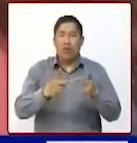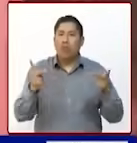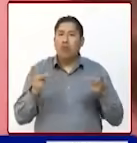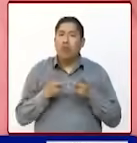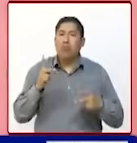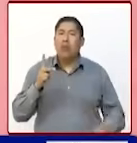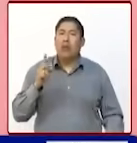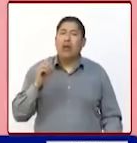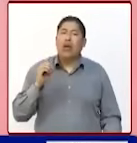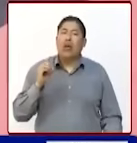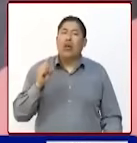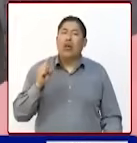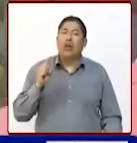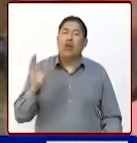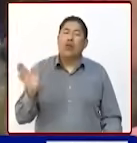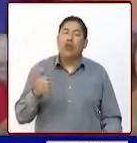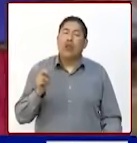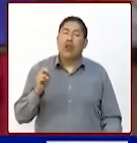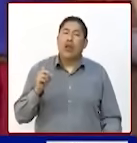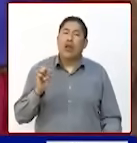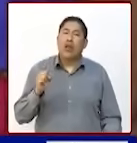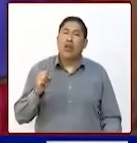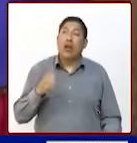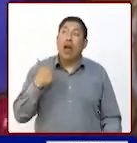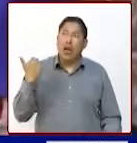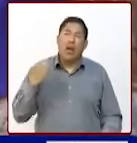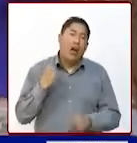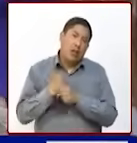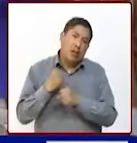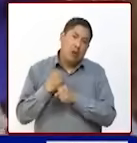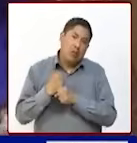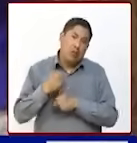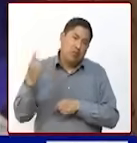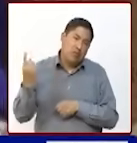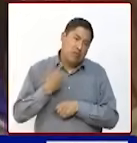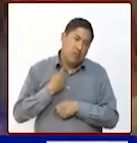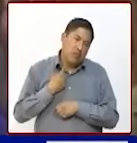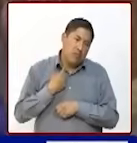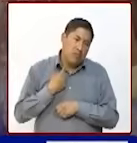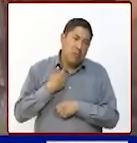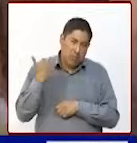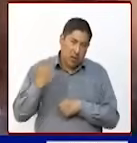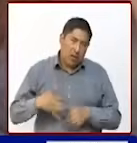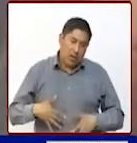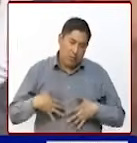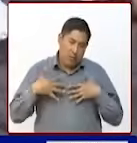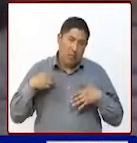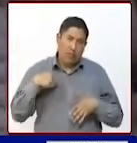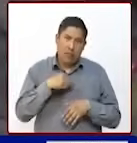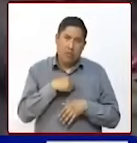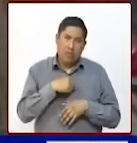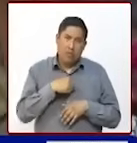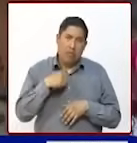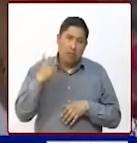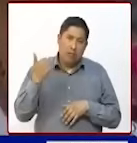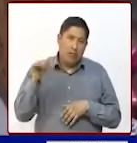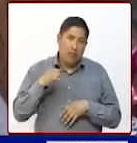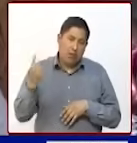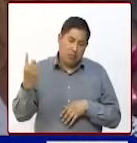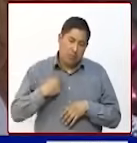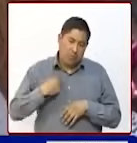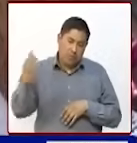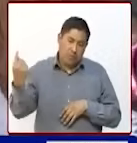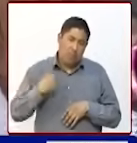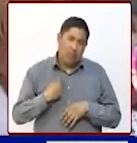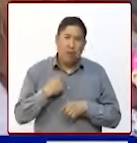Y ahí, sí. Bueno, ¿usted vive allá, allá trabaja? Sí, pues, sí, allá vivimos. Allá vivimos, también venimos